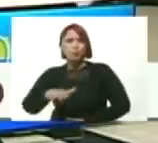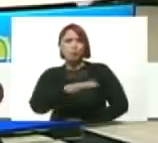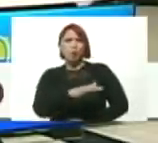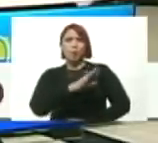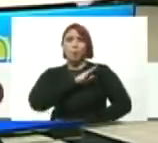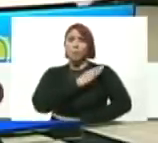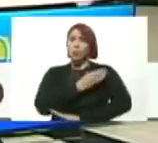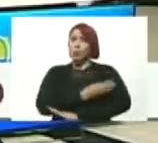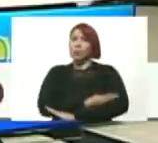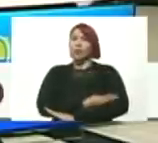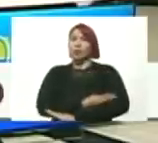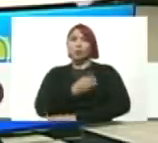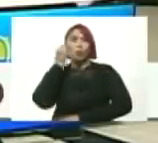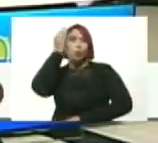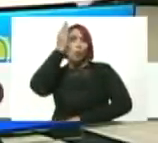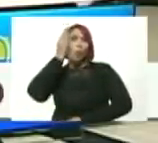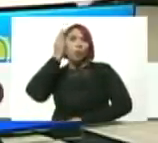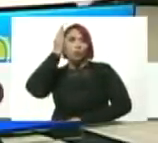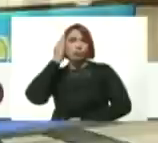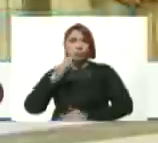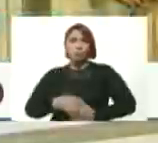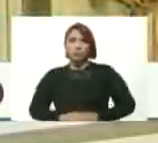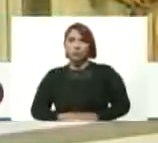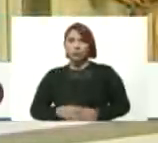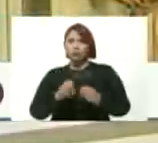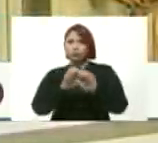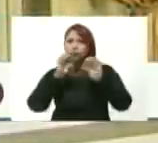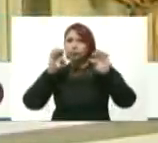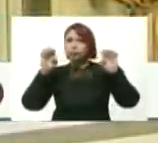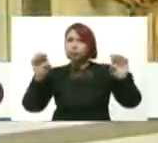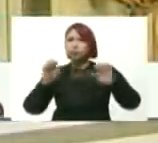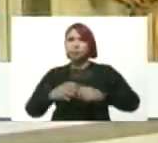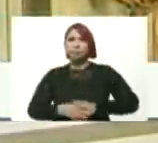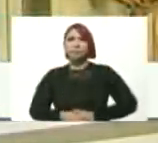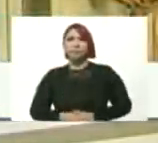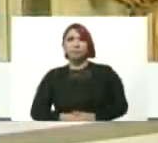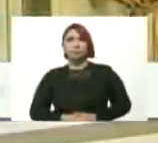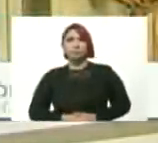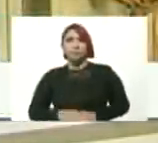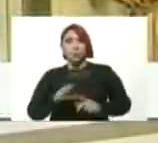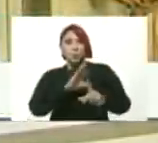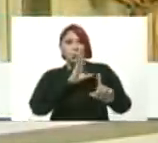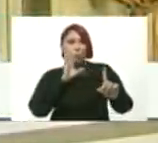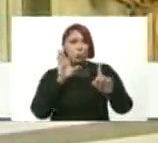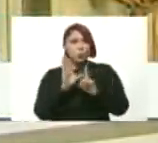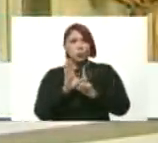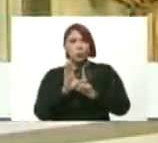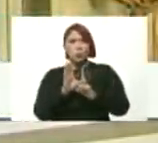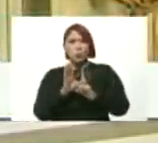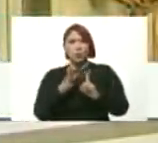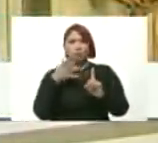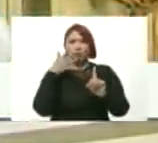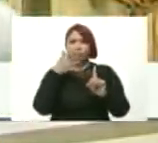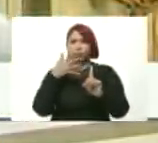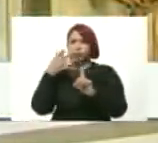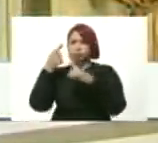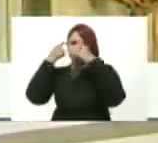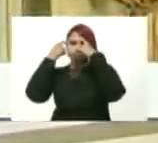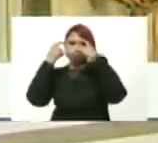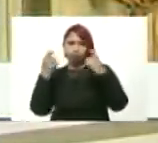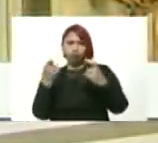poder del conocimiento de la educación de la cultura y forjar la sabiduría